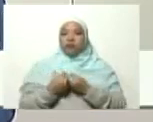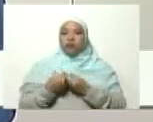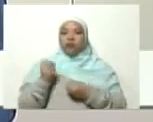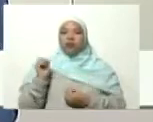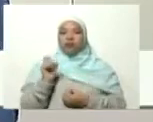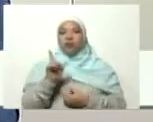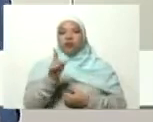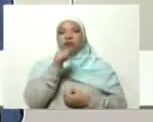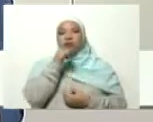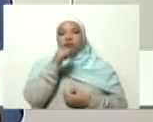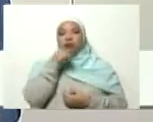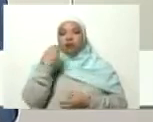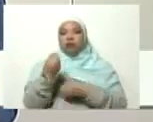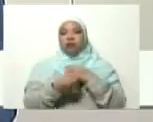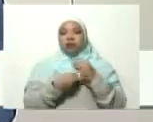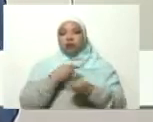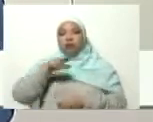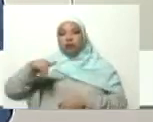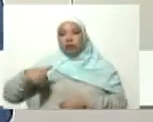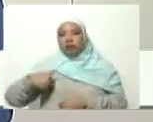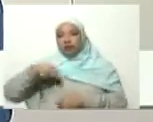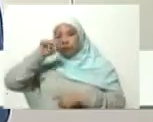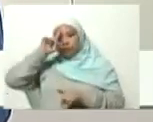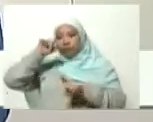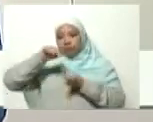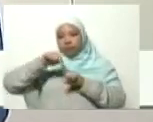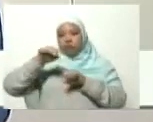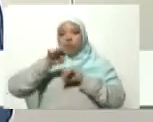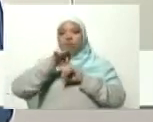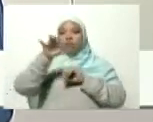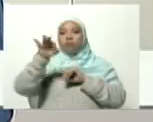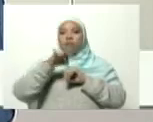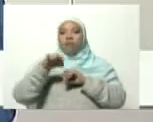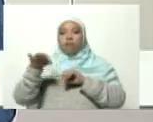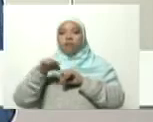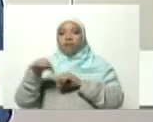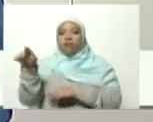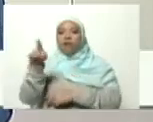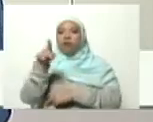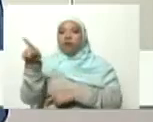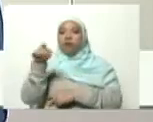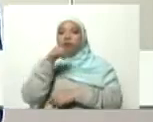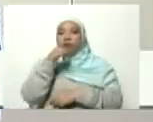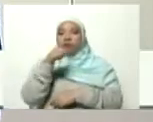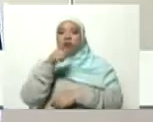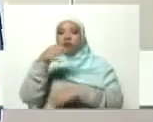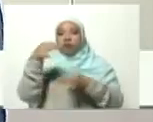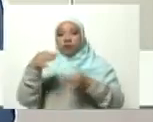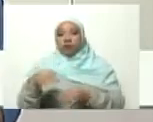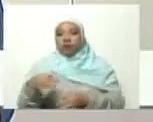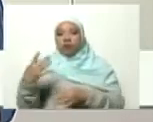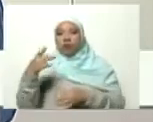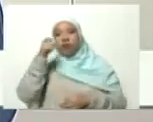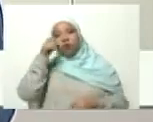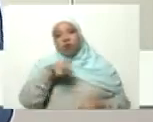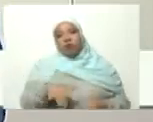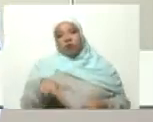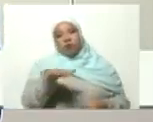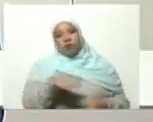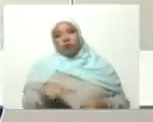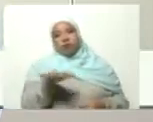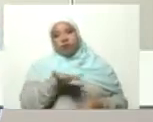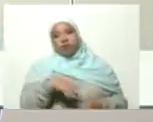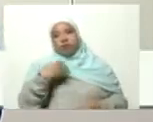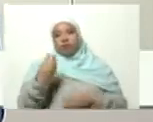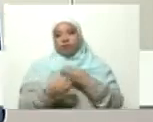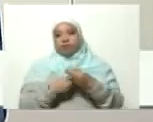partido, seleccionará a los equipos municipales, parroquiales y estadales según la población y lo